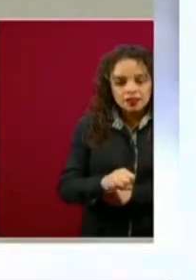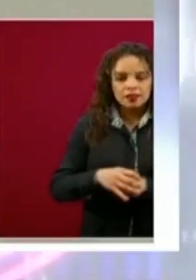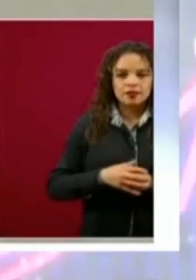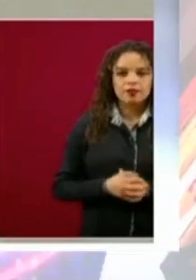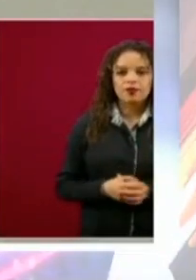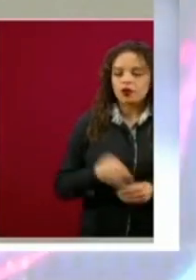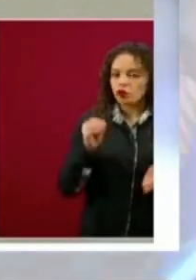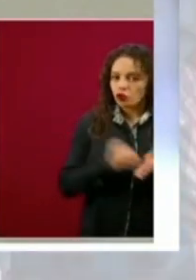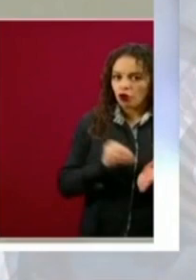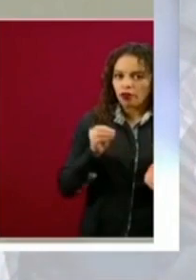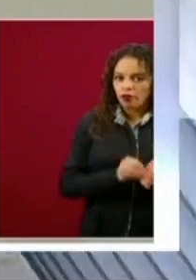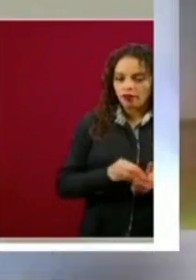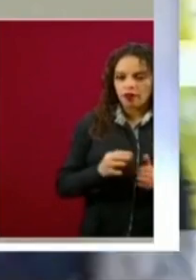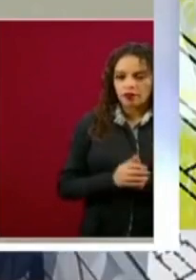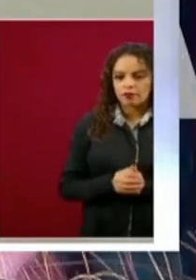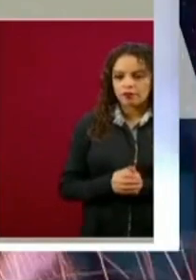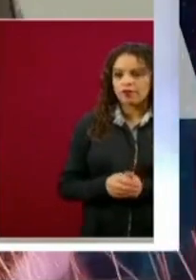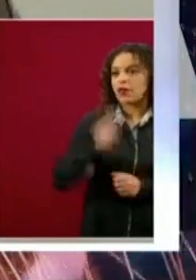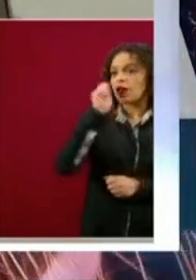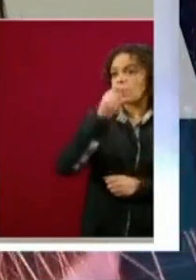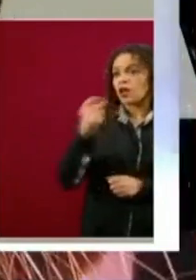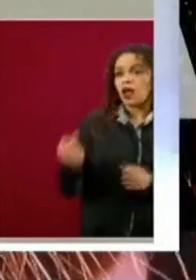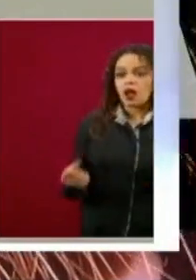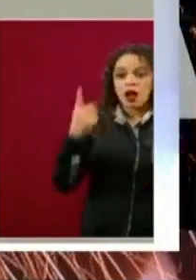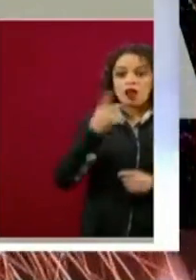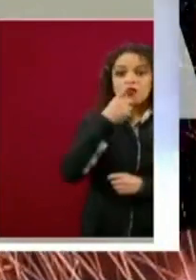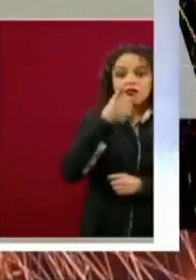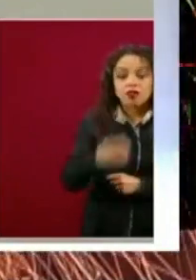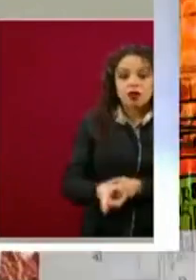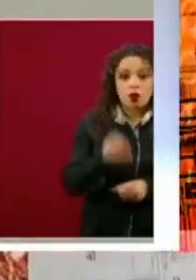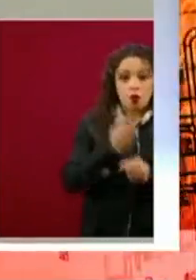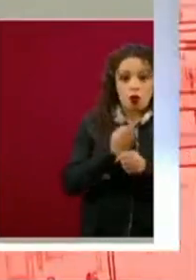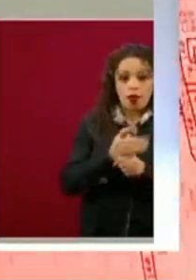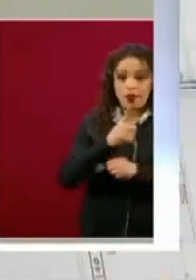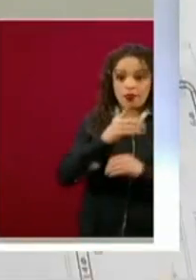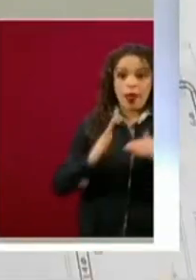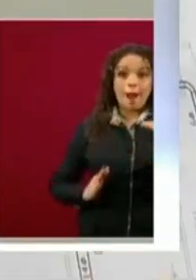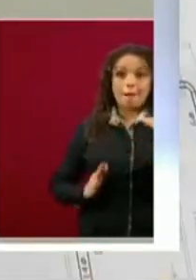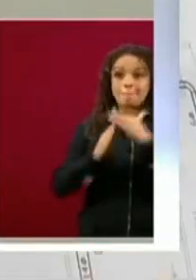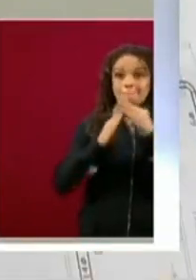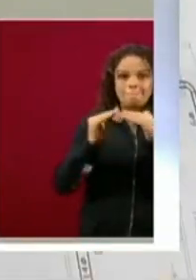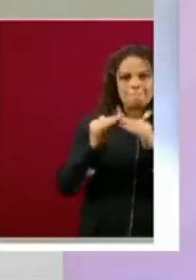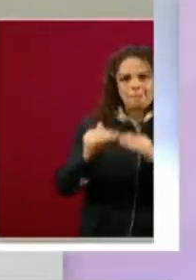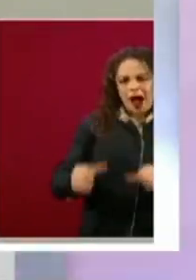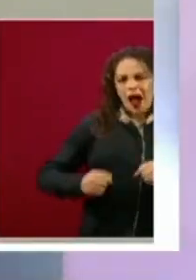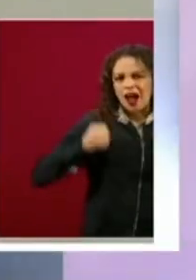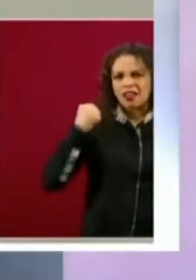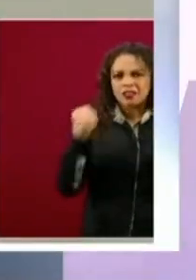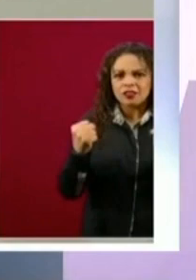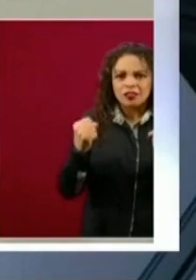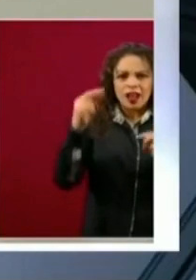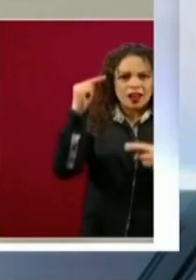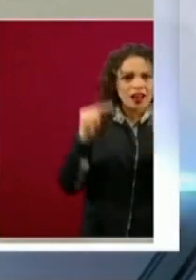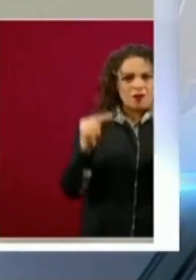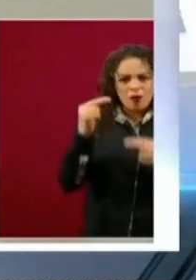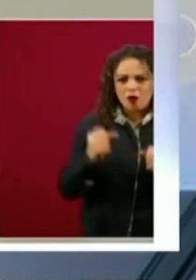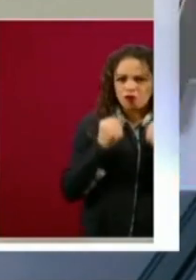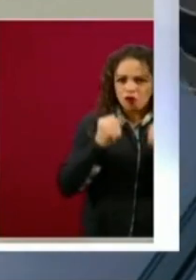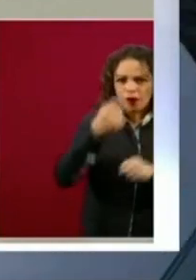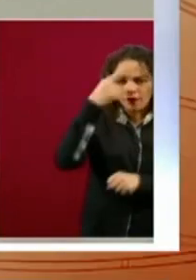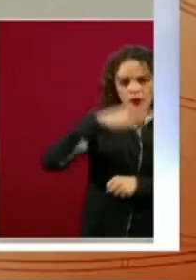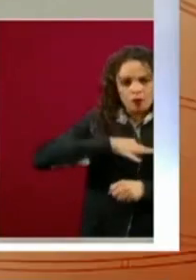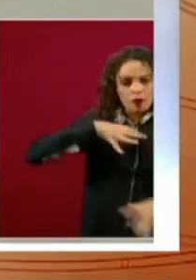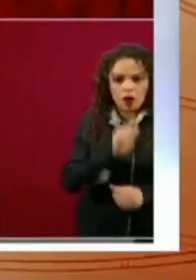mencionó que está en el máximo nivel. Fui yo. La epidemia de COVID está en su máximo nivel